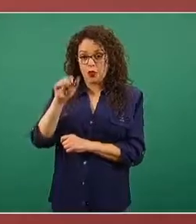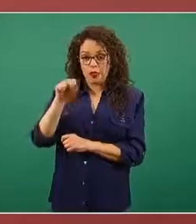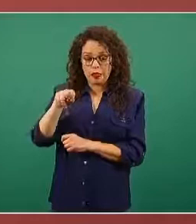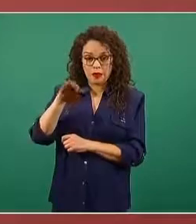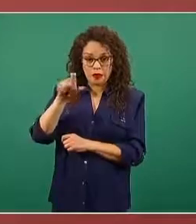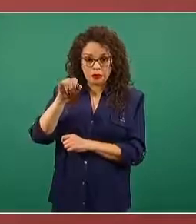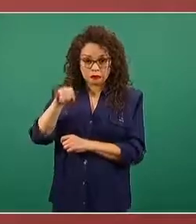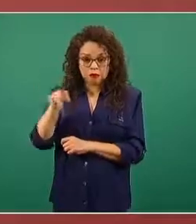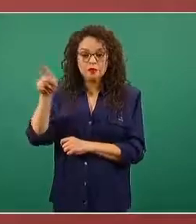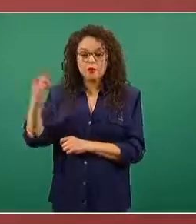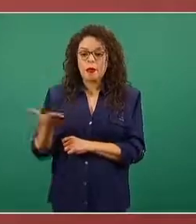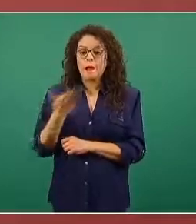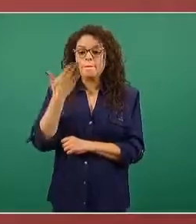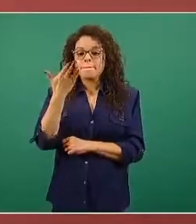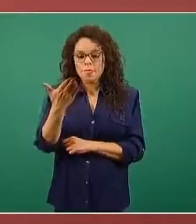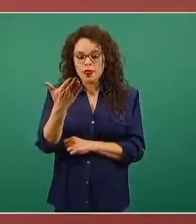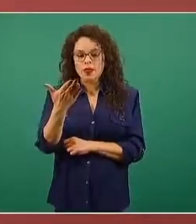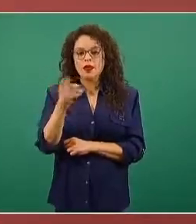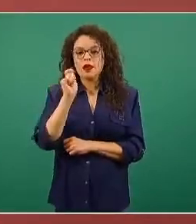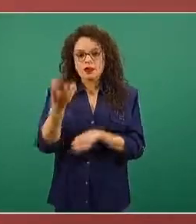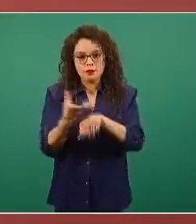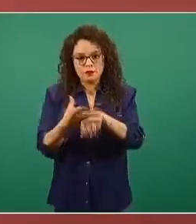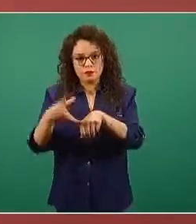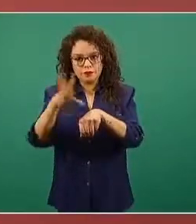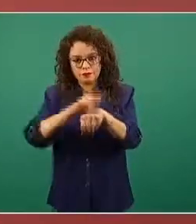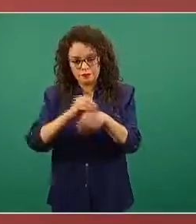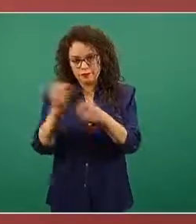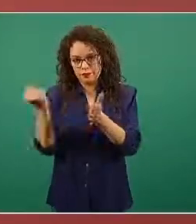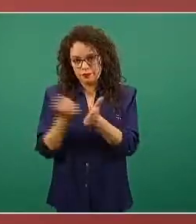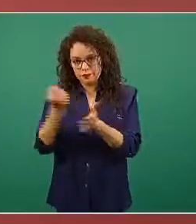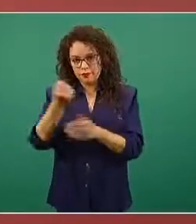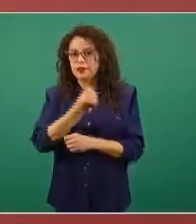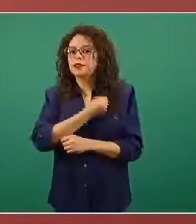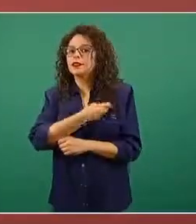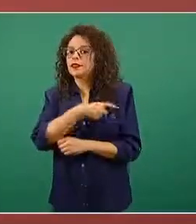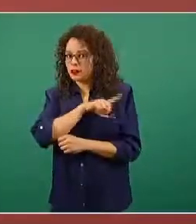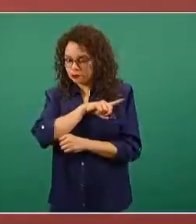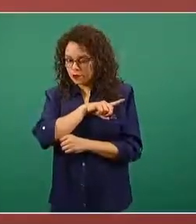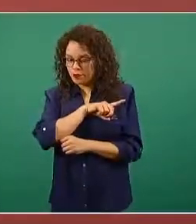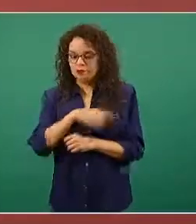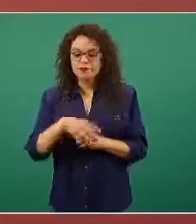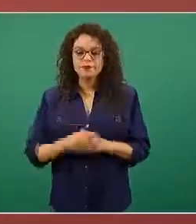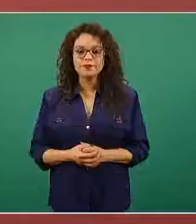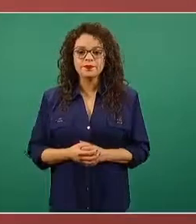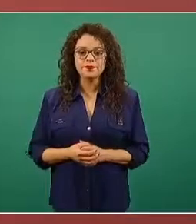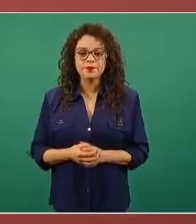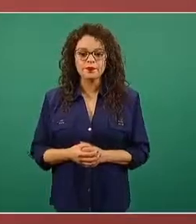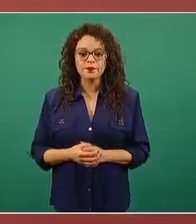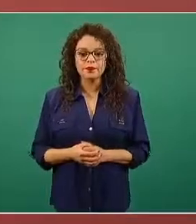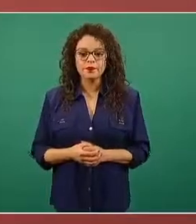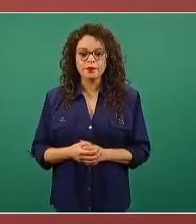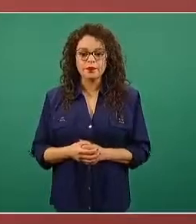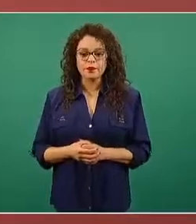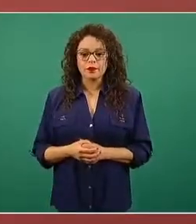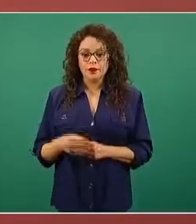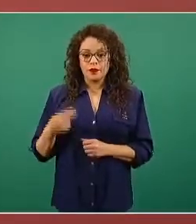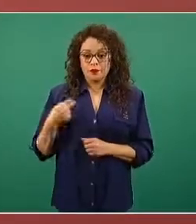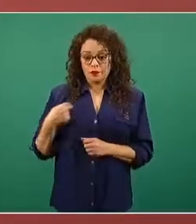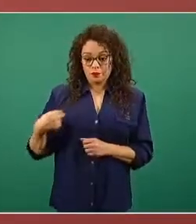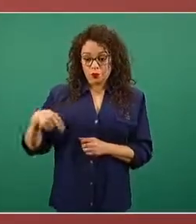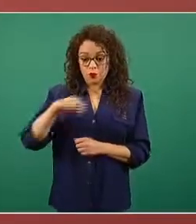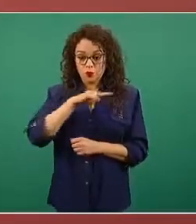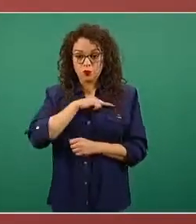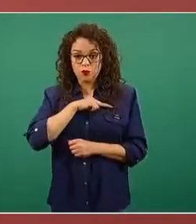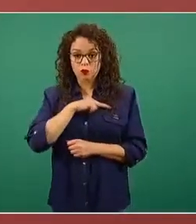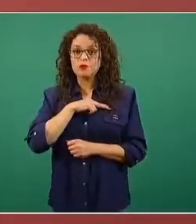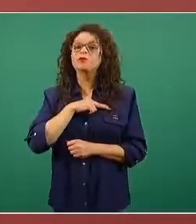de solicitud de autorización sanitaria. Obviamente, el haber hecho la parte sustantiva nos permite no empezar de